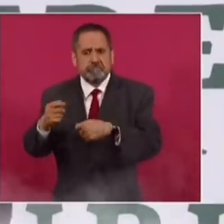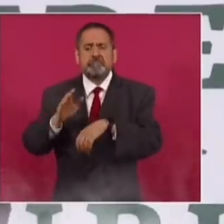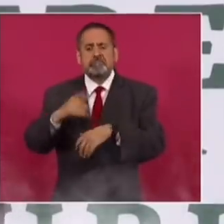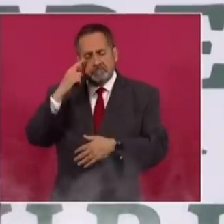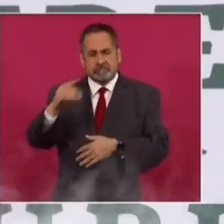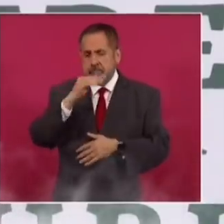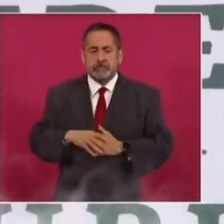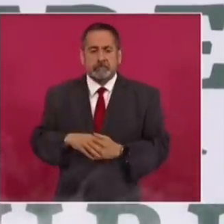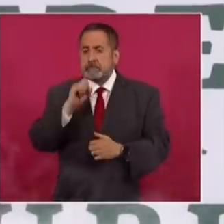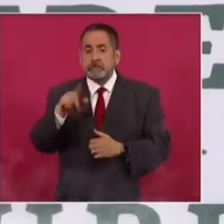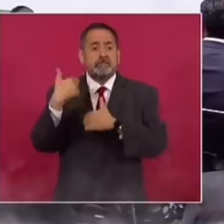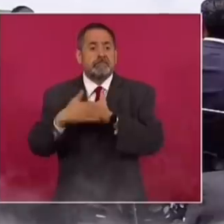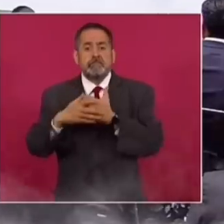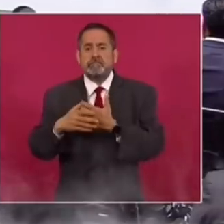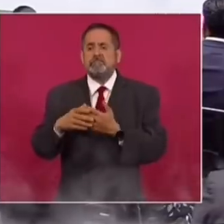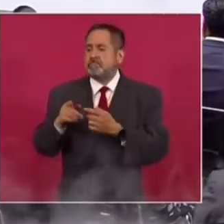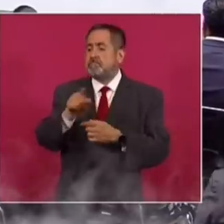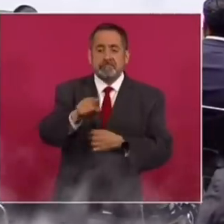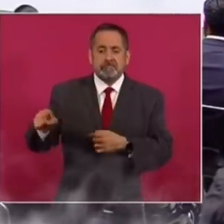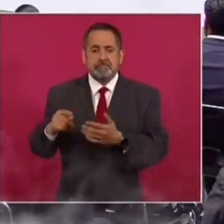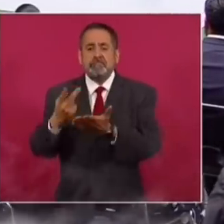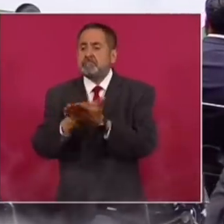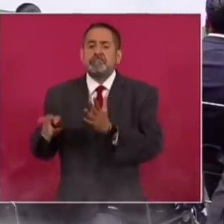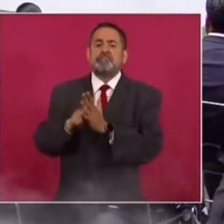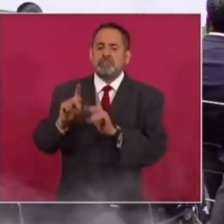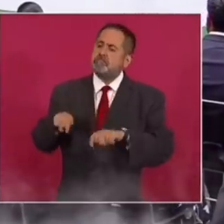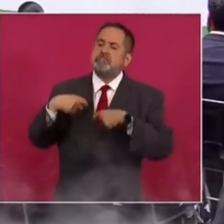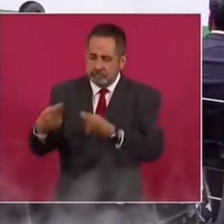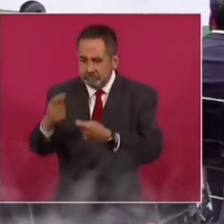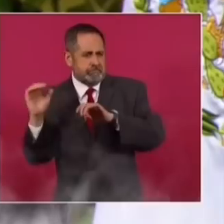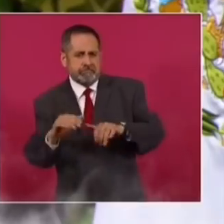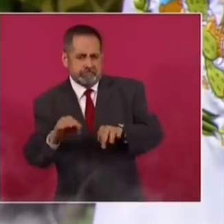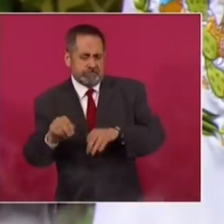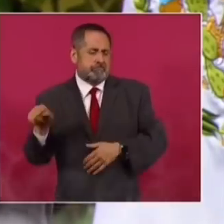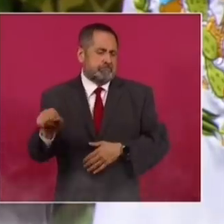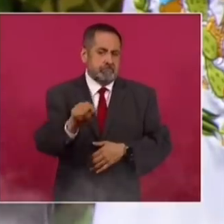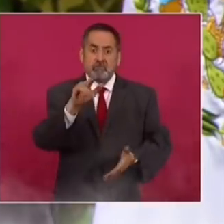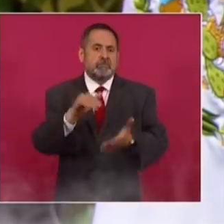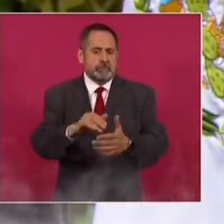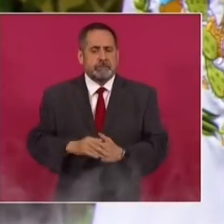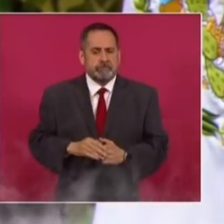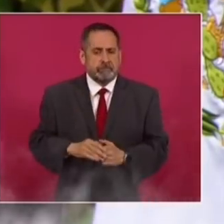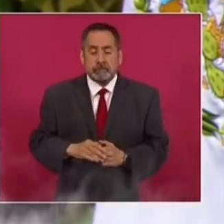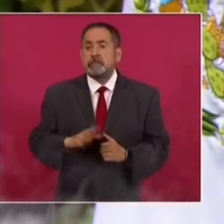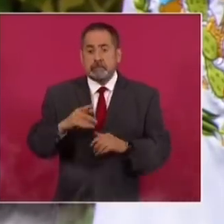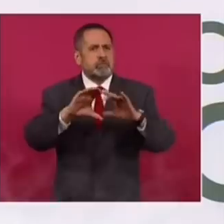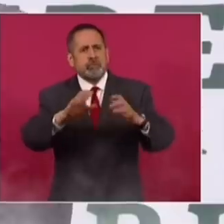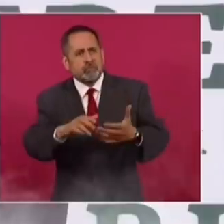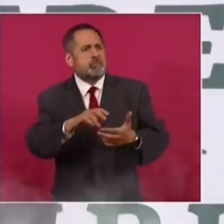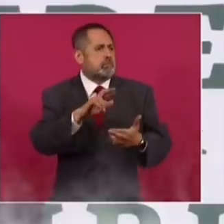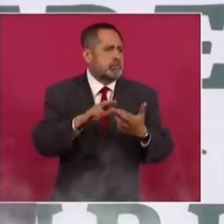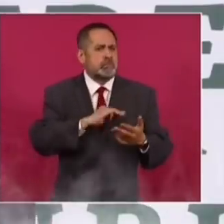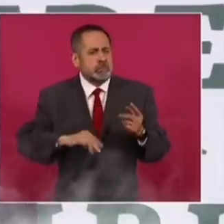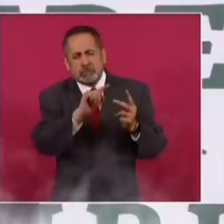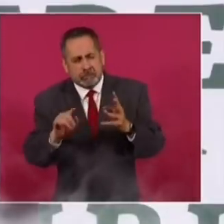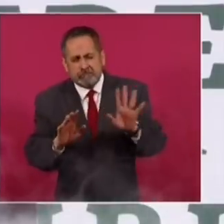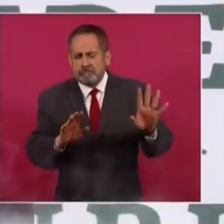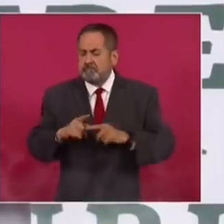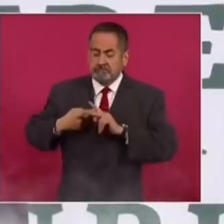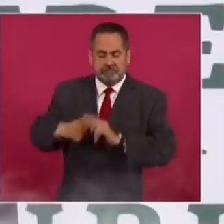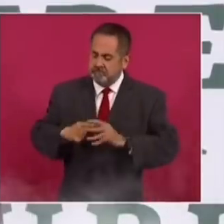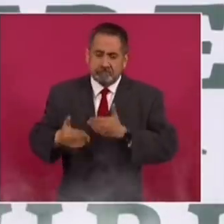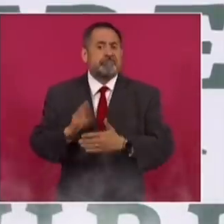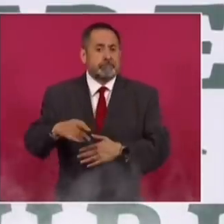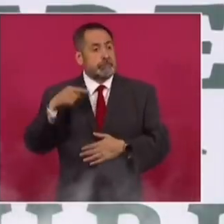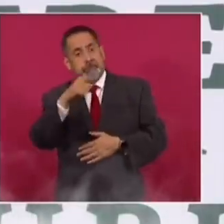regularizar con plazas y prestaciones a 80 mil trabajadores de la salud ya hemos levantado inventarios en 14 estados ya iniciamos en nayarit